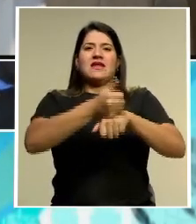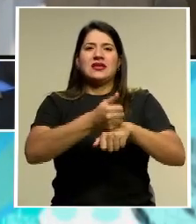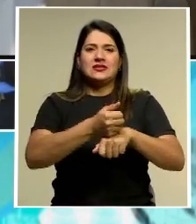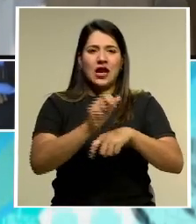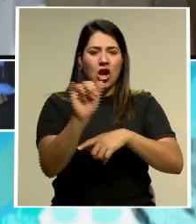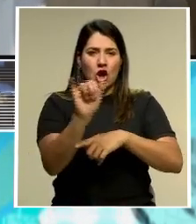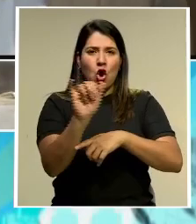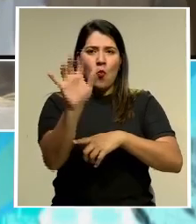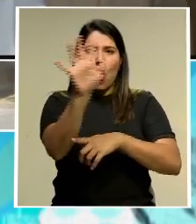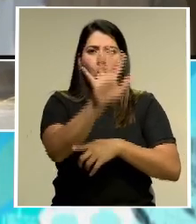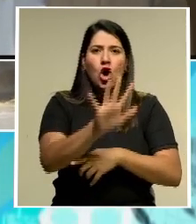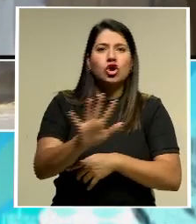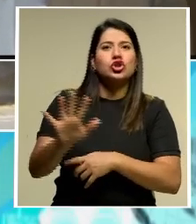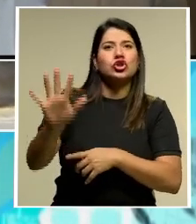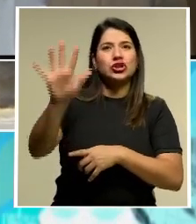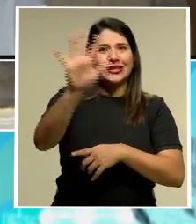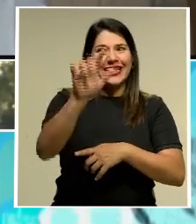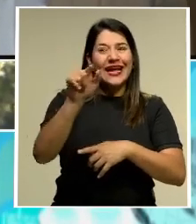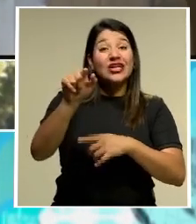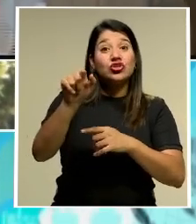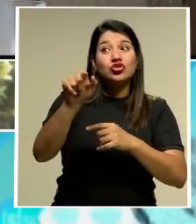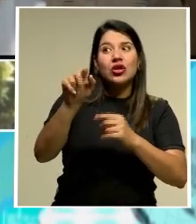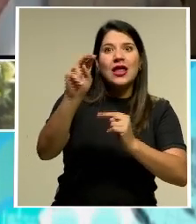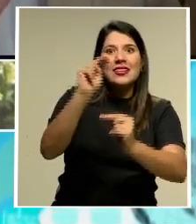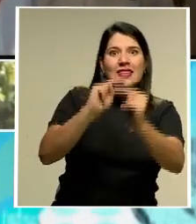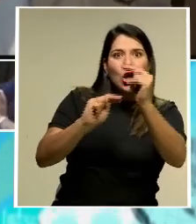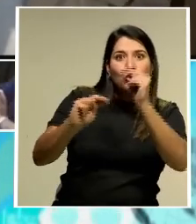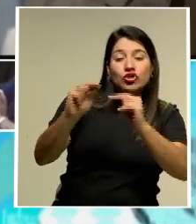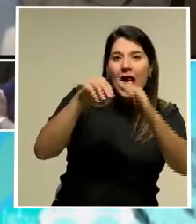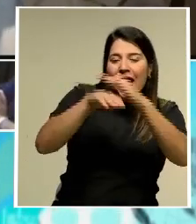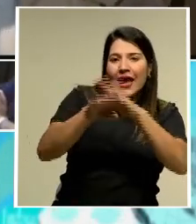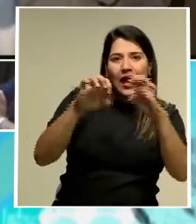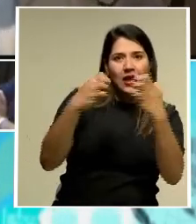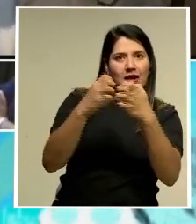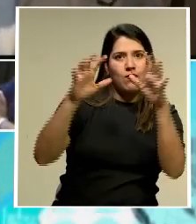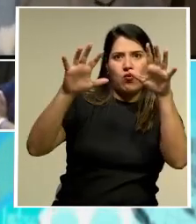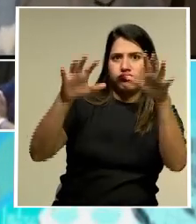en bloque, en muchos casos, que toma políticas